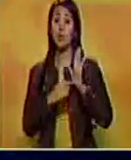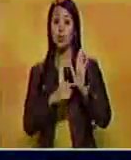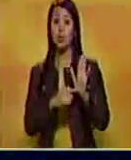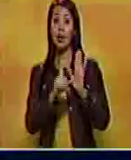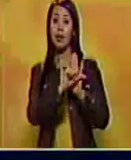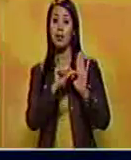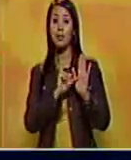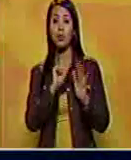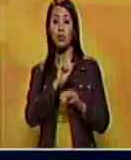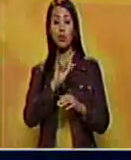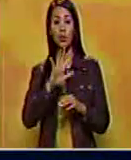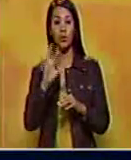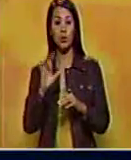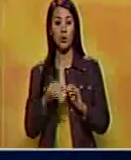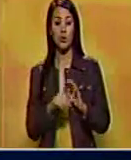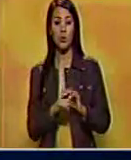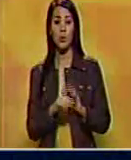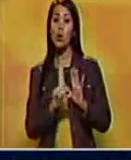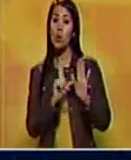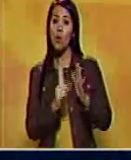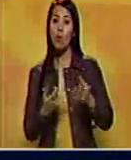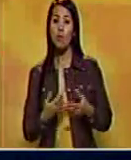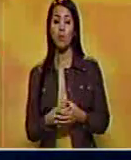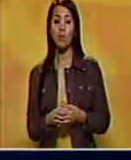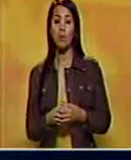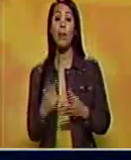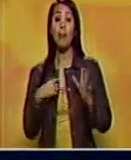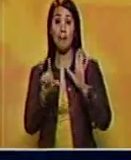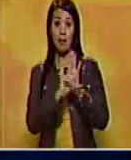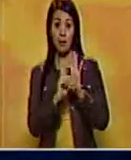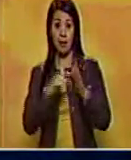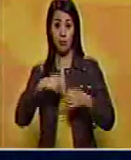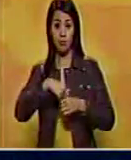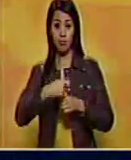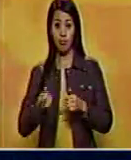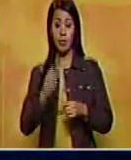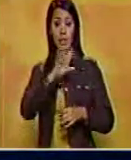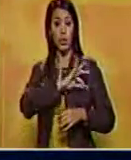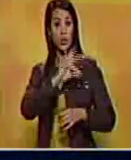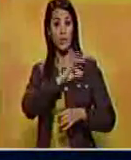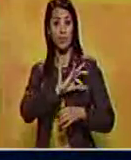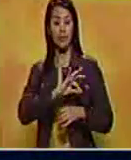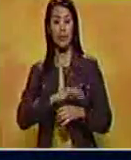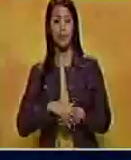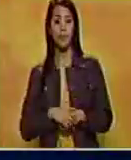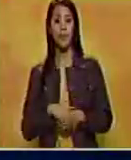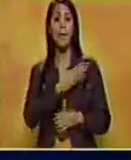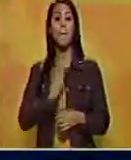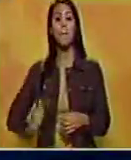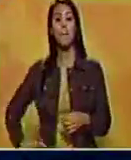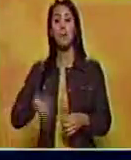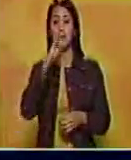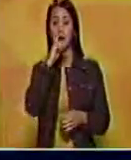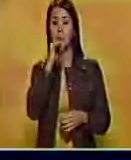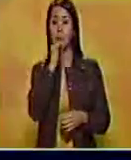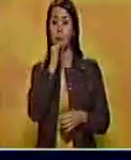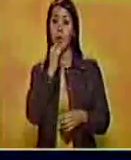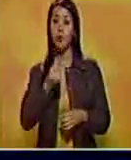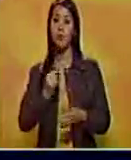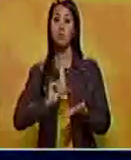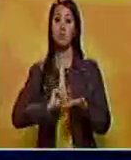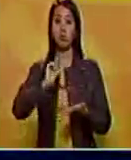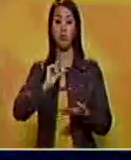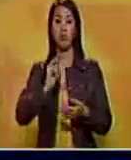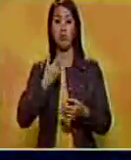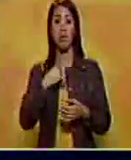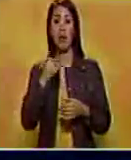7 del decreto con rango valor y fuerza de ley del cestaticket socialista el presidente nicolás maduro anunció los aumentos en